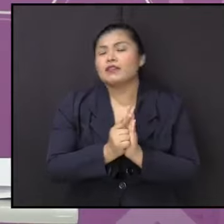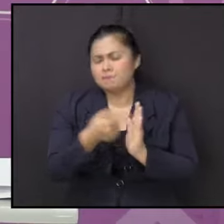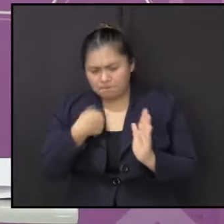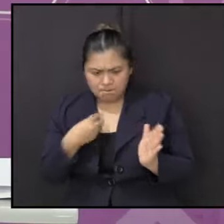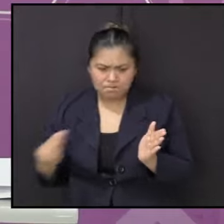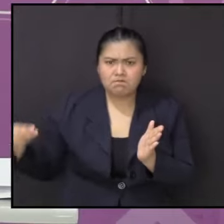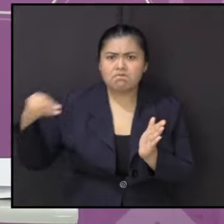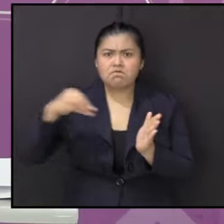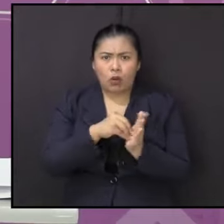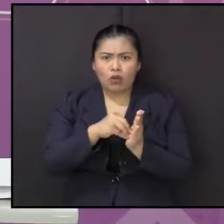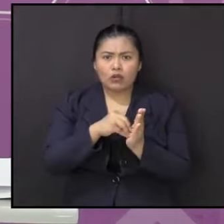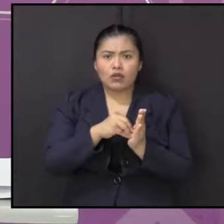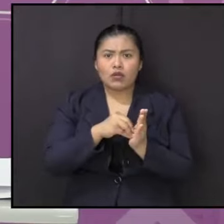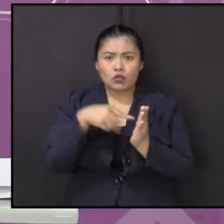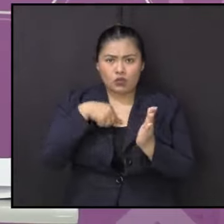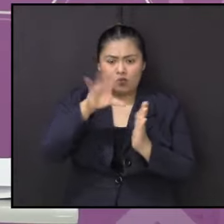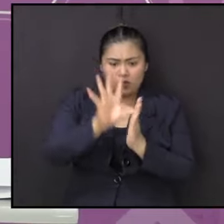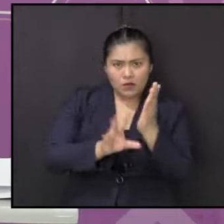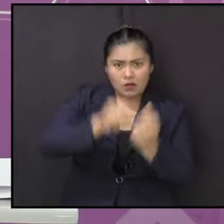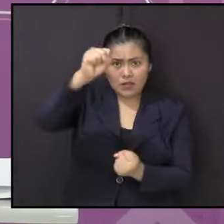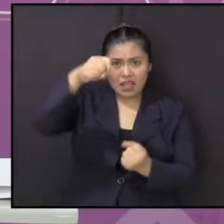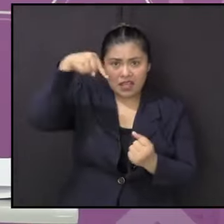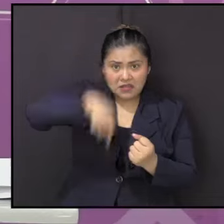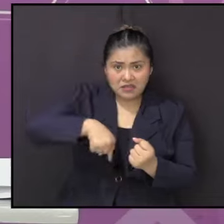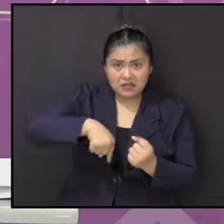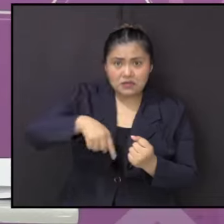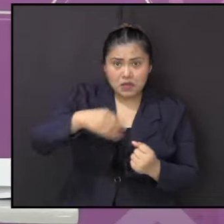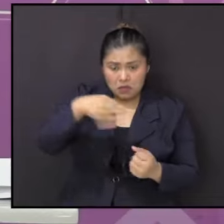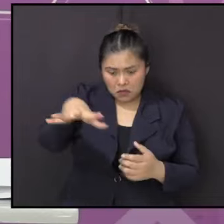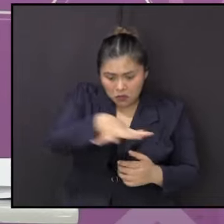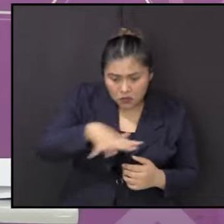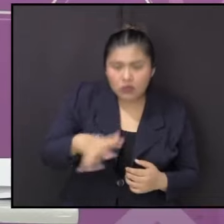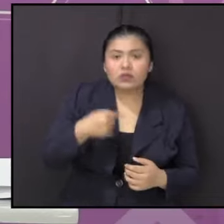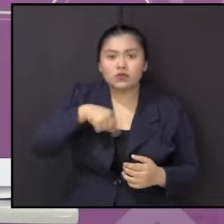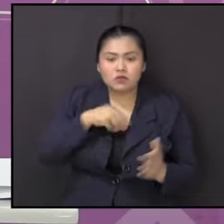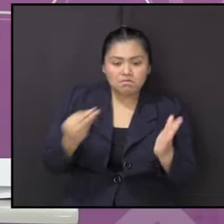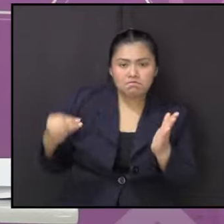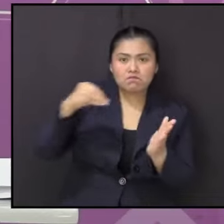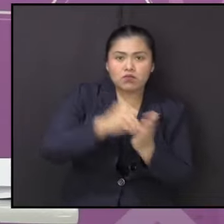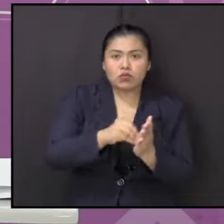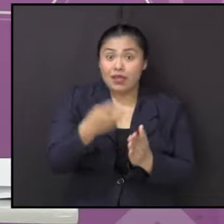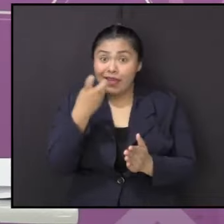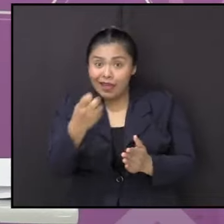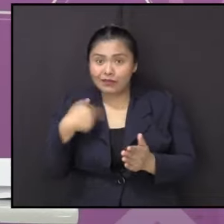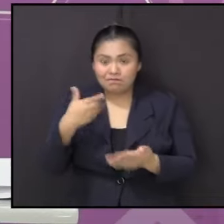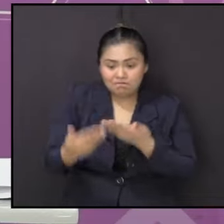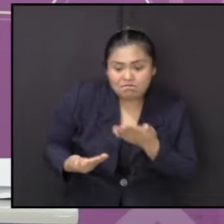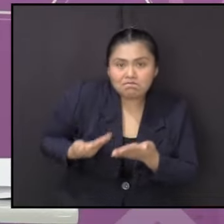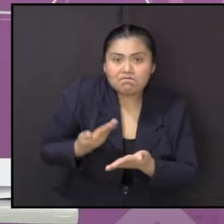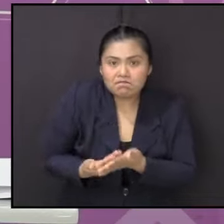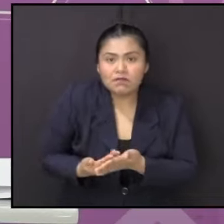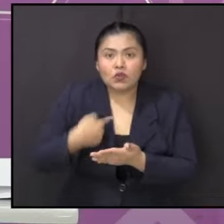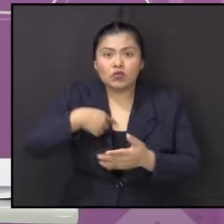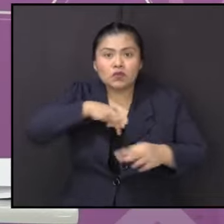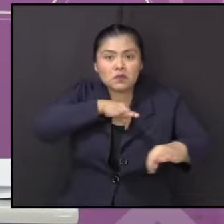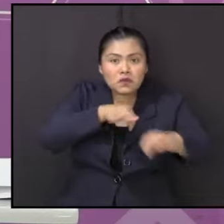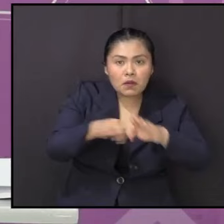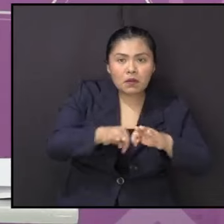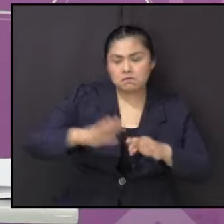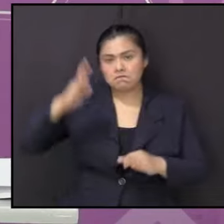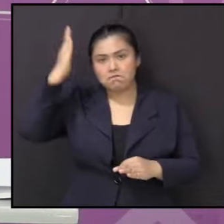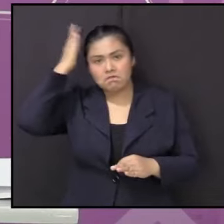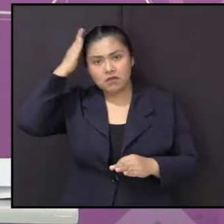plantarlo en nuestra Carta Magna local. Y en específico, esas son una de las partes que nosotros haríamos como labor primordial, entre otras,